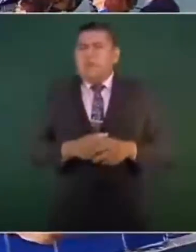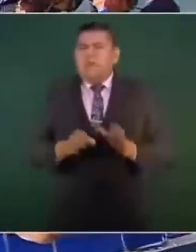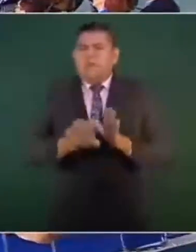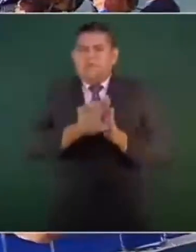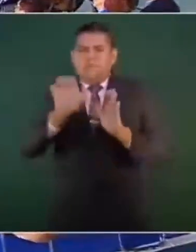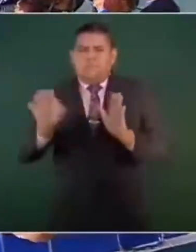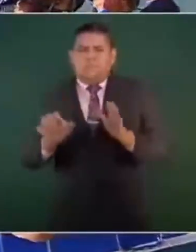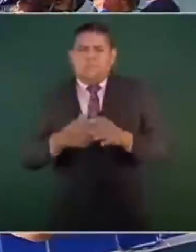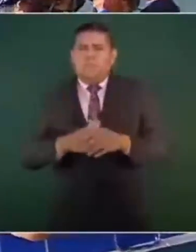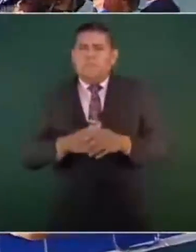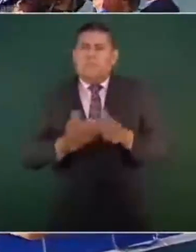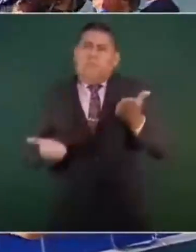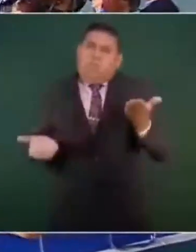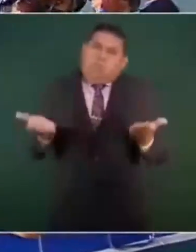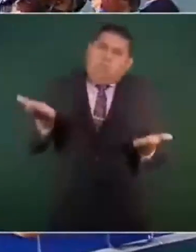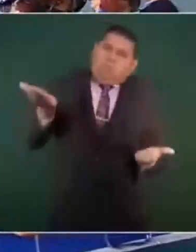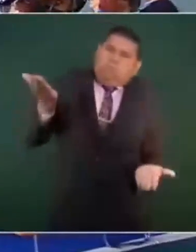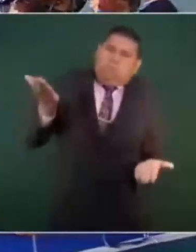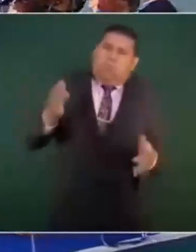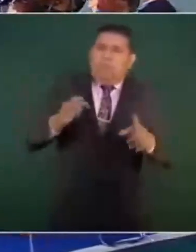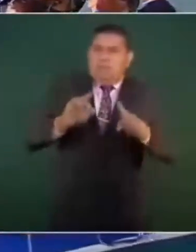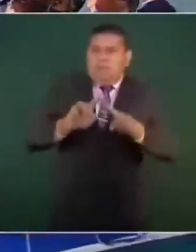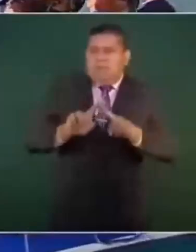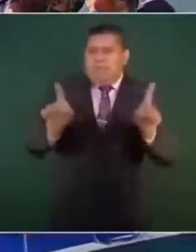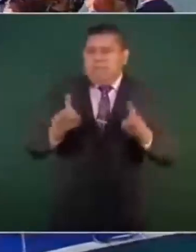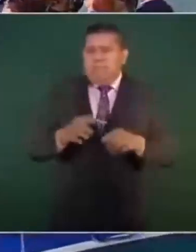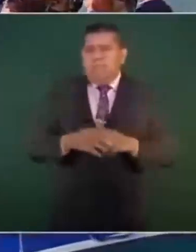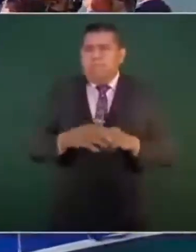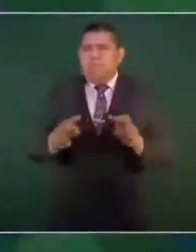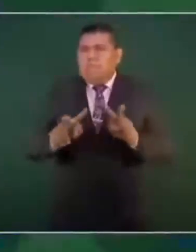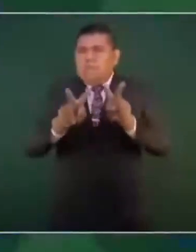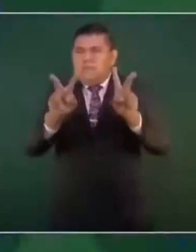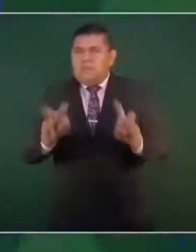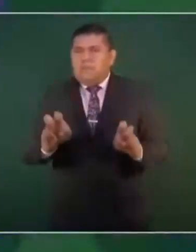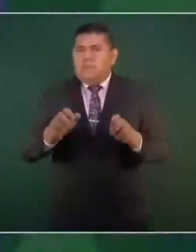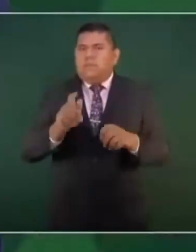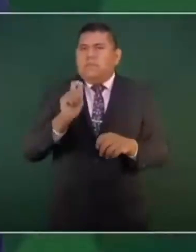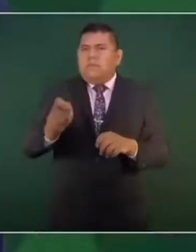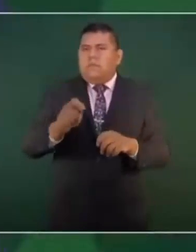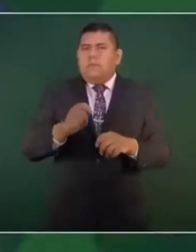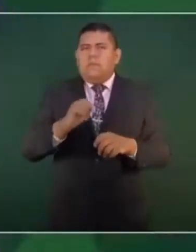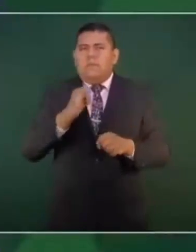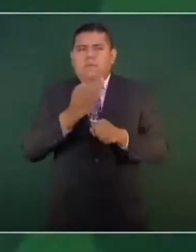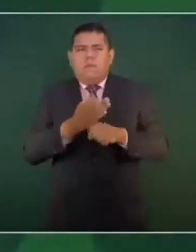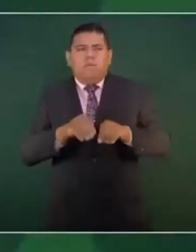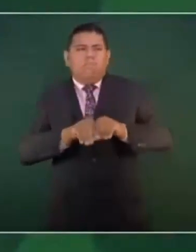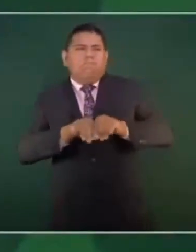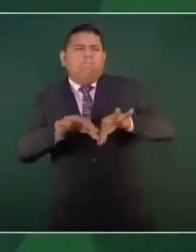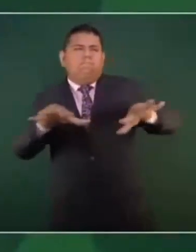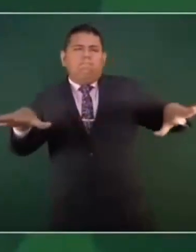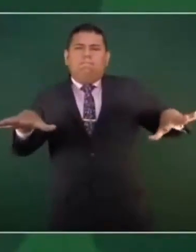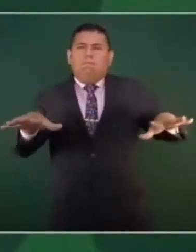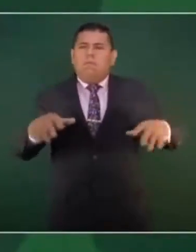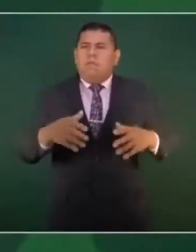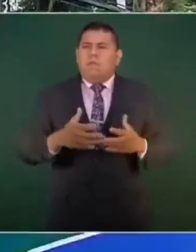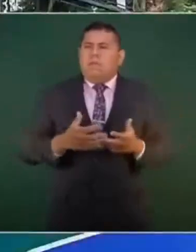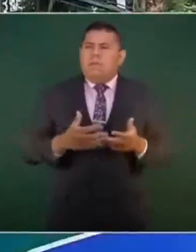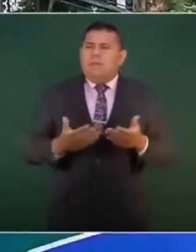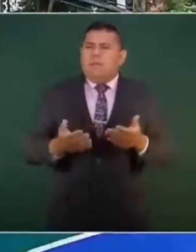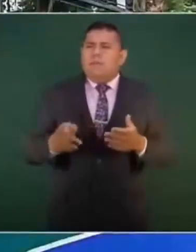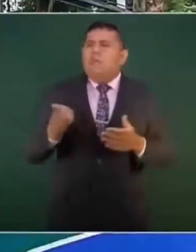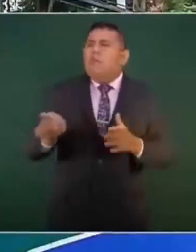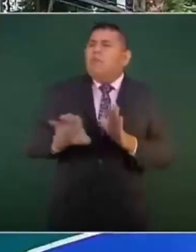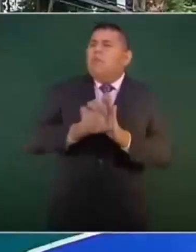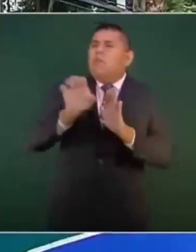como está ladeado todo en lo que tiene que ver con la información, ¿por qué